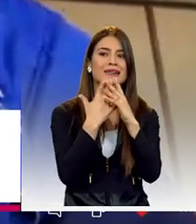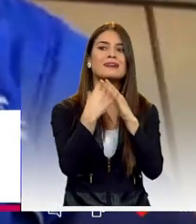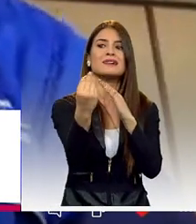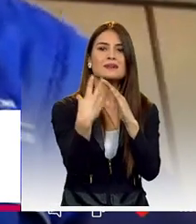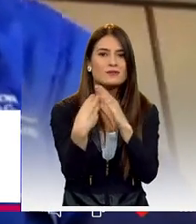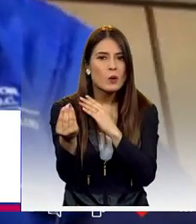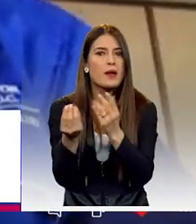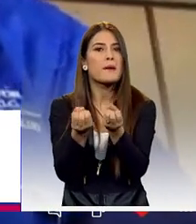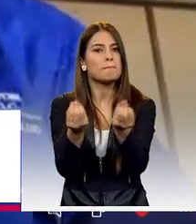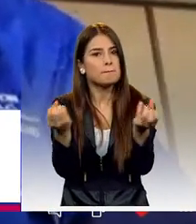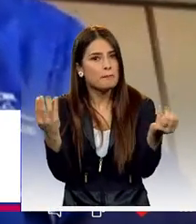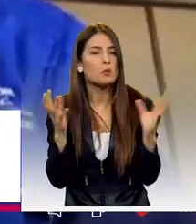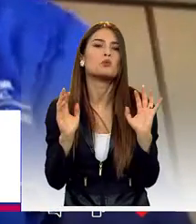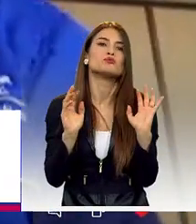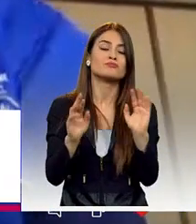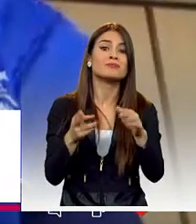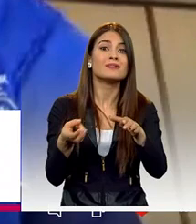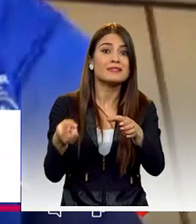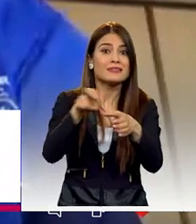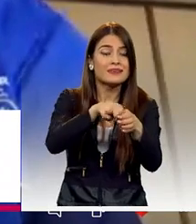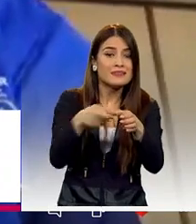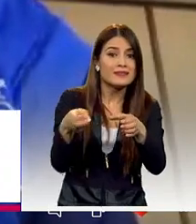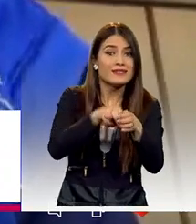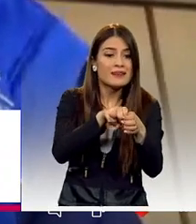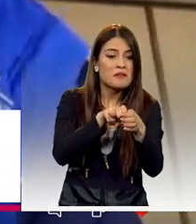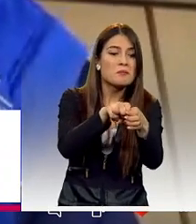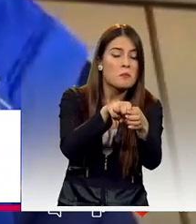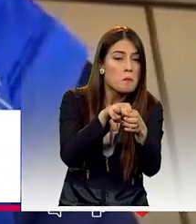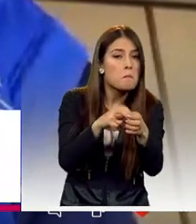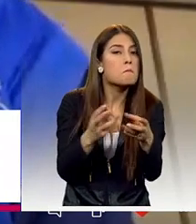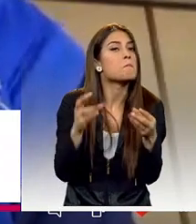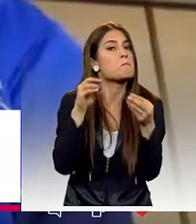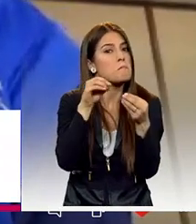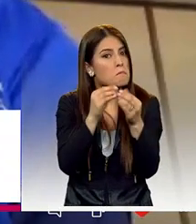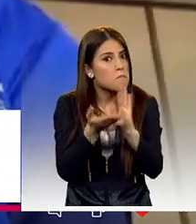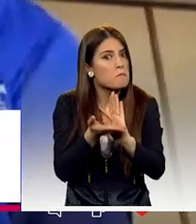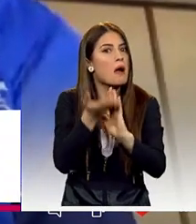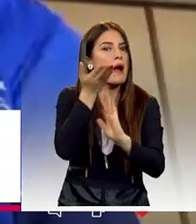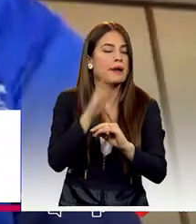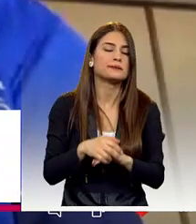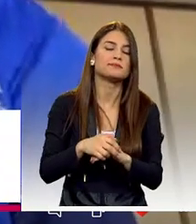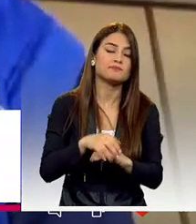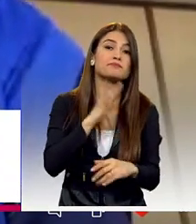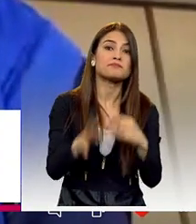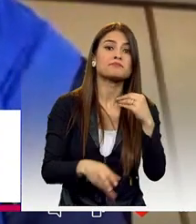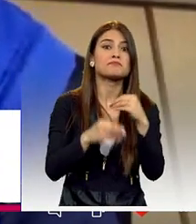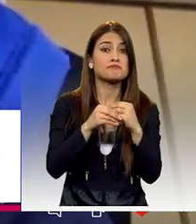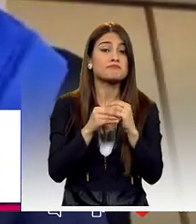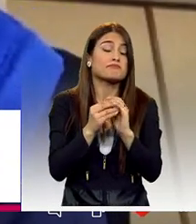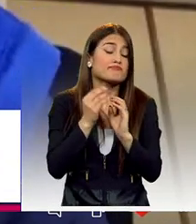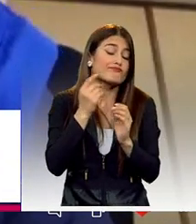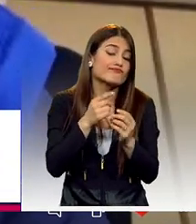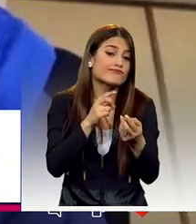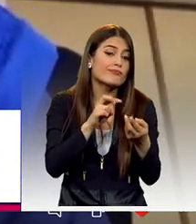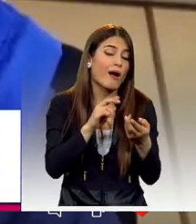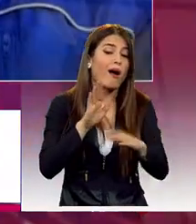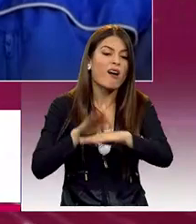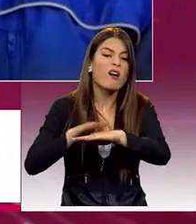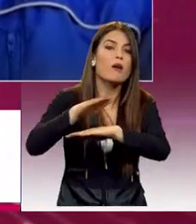es que haya un incremento en el número de contagios y por ende un incremento en el número de pacientes a atender.